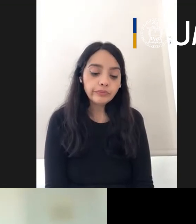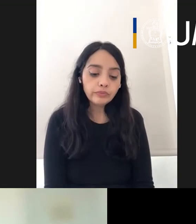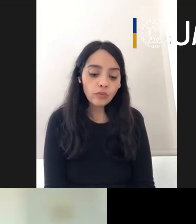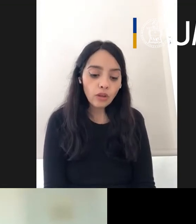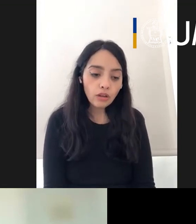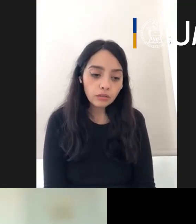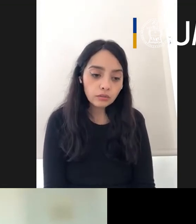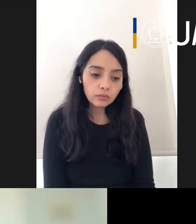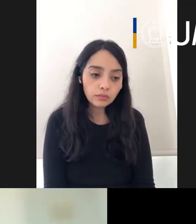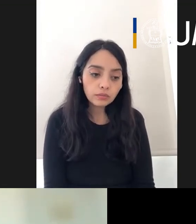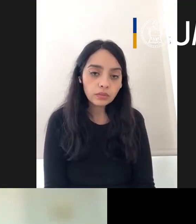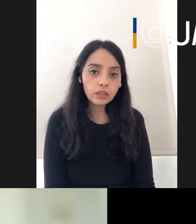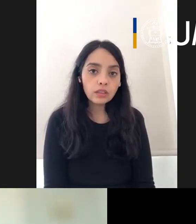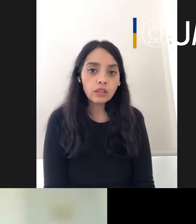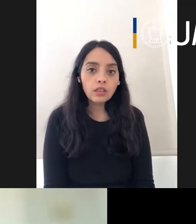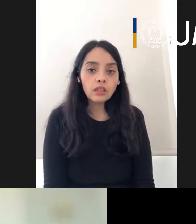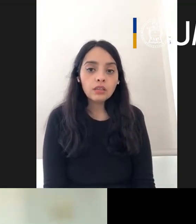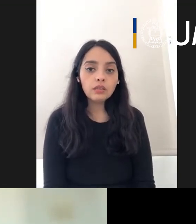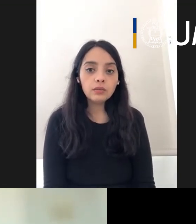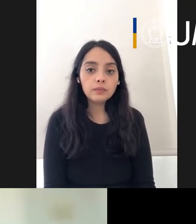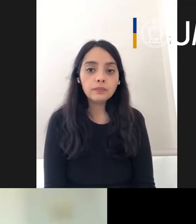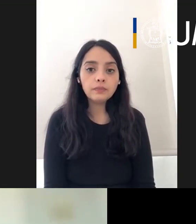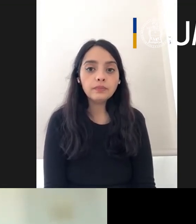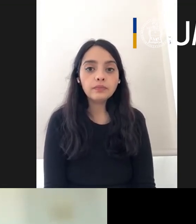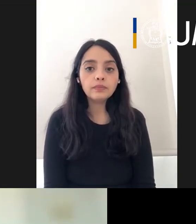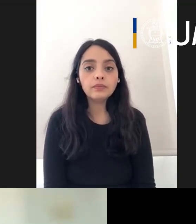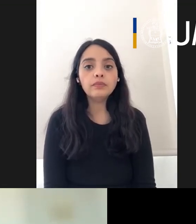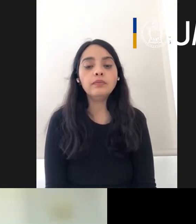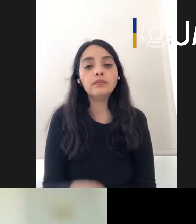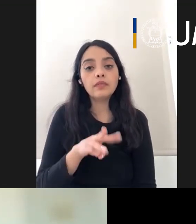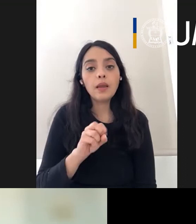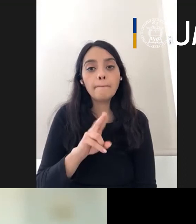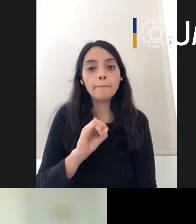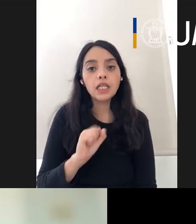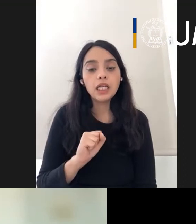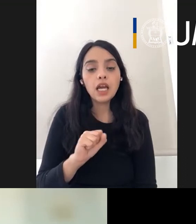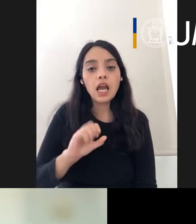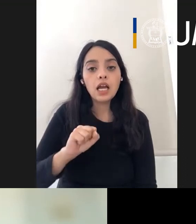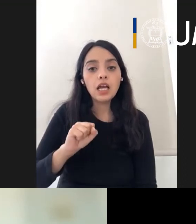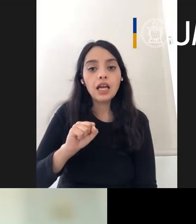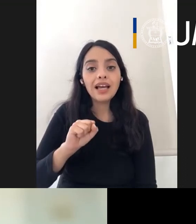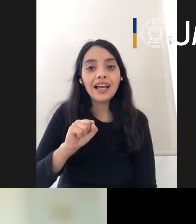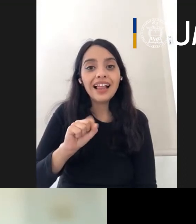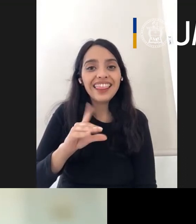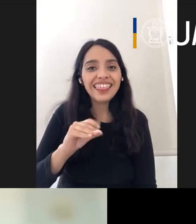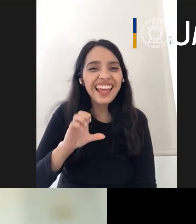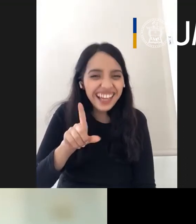Es para María Angélica. ¿María de los Ángeles?